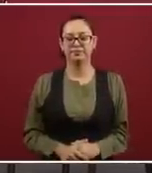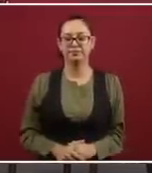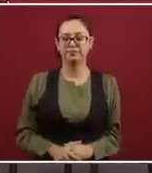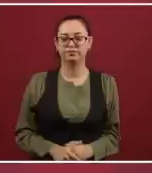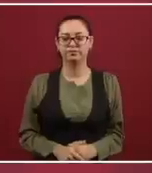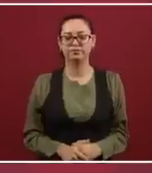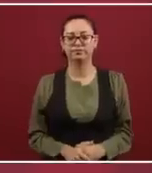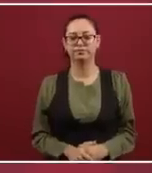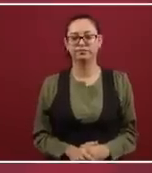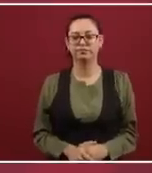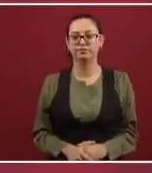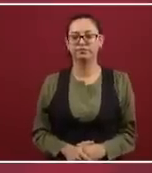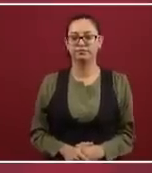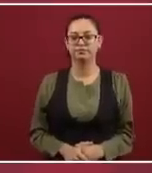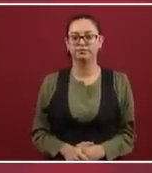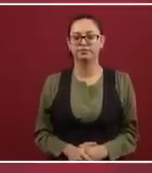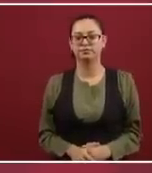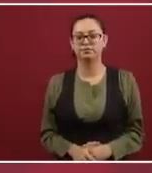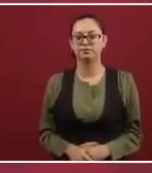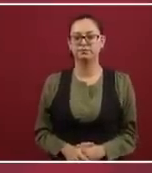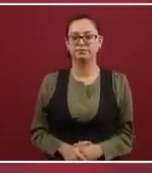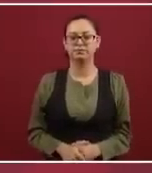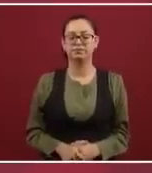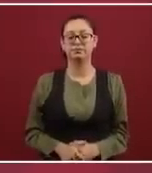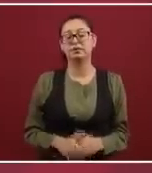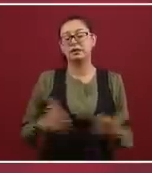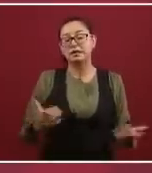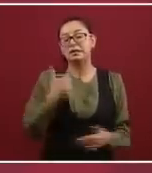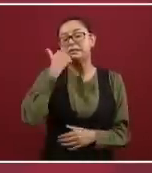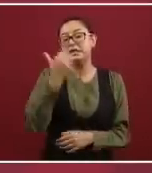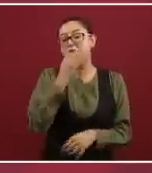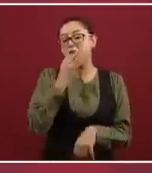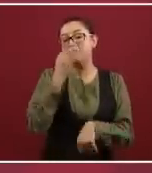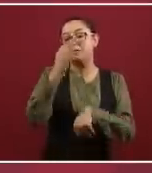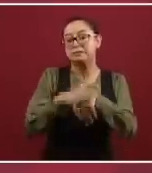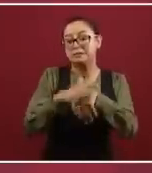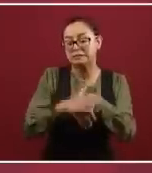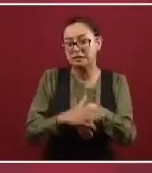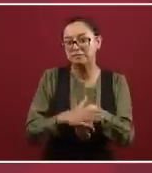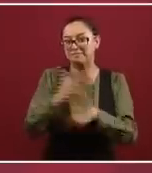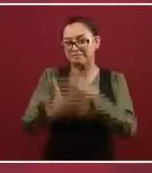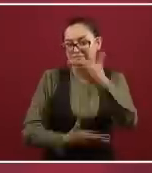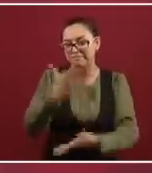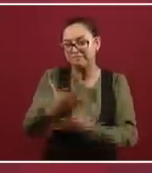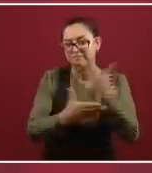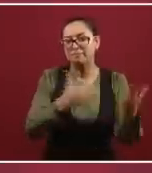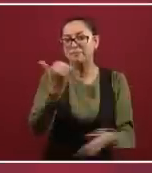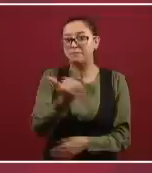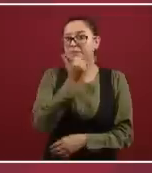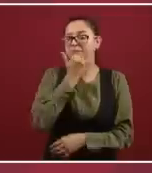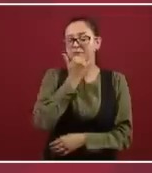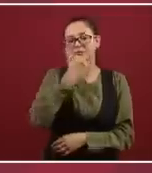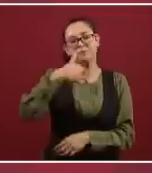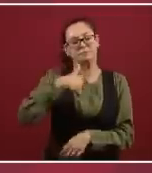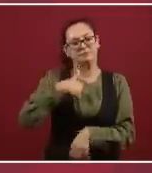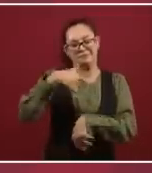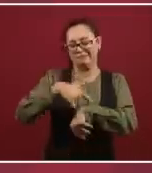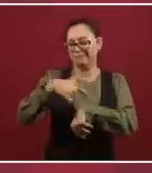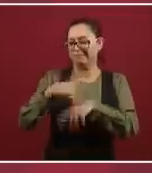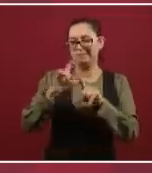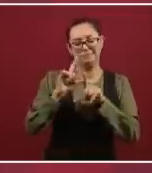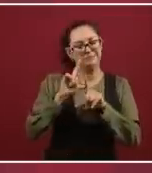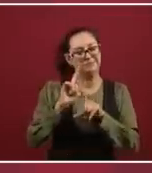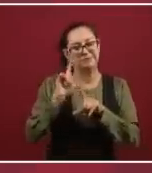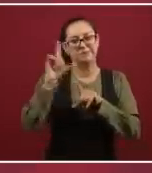para ofrecerles una disculpa, no vamos a poder estar mucho tiempo